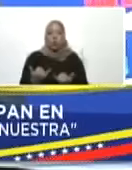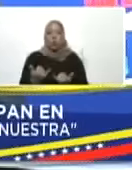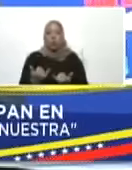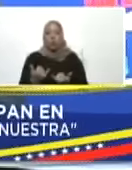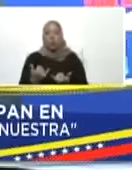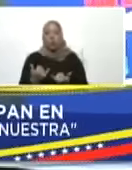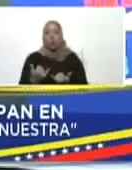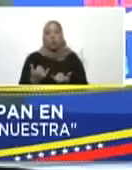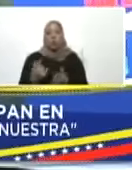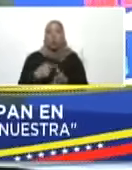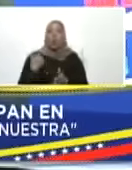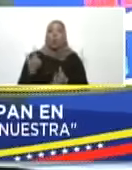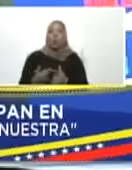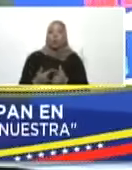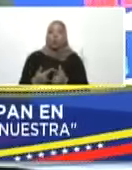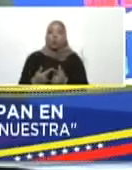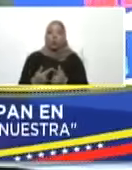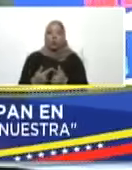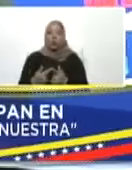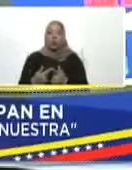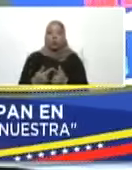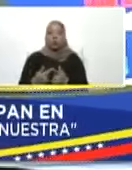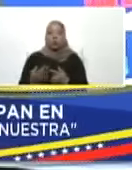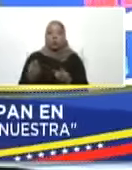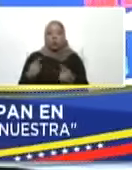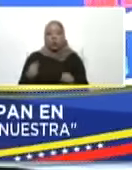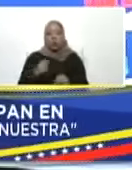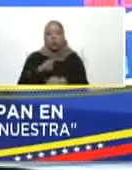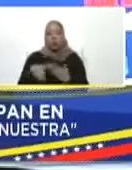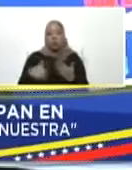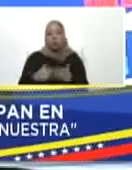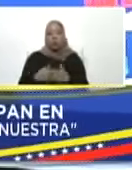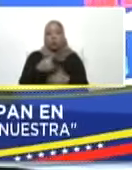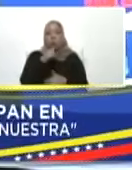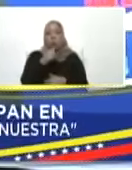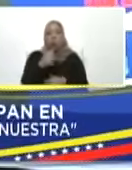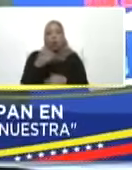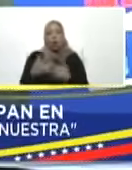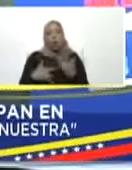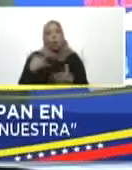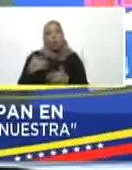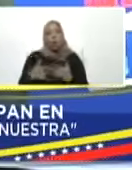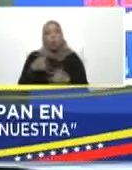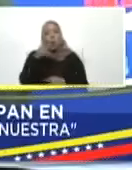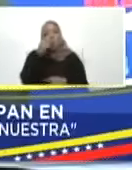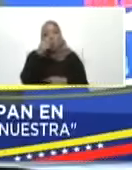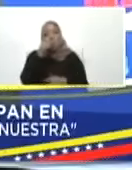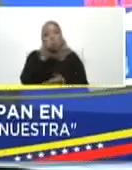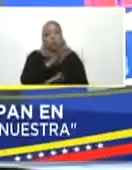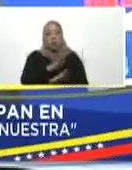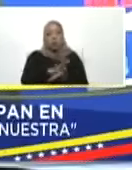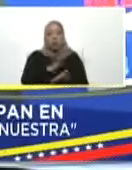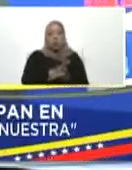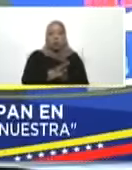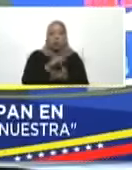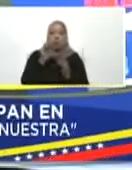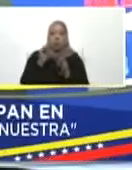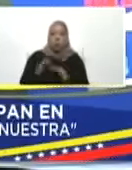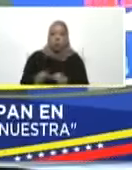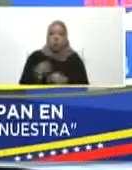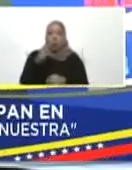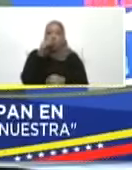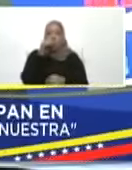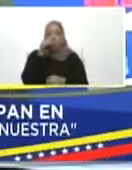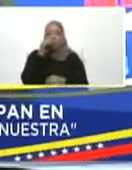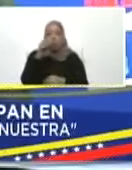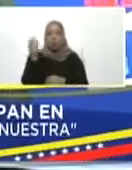que se cernieron sobre él todas las amenazas. Aquí hay un hombre decente. Acá hay un hombre que